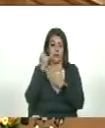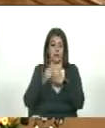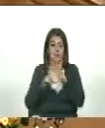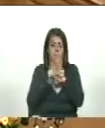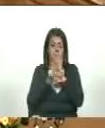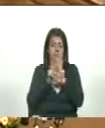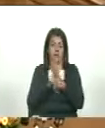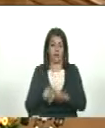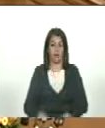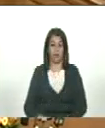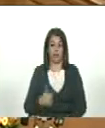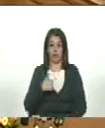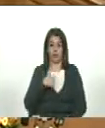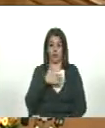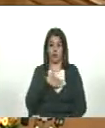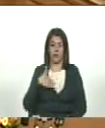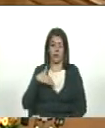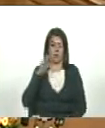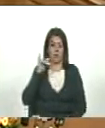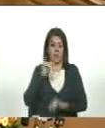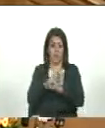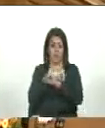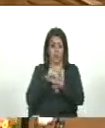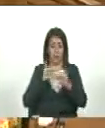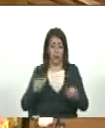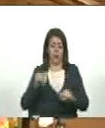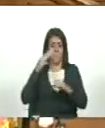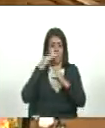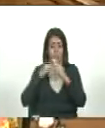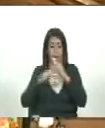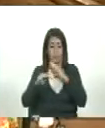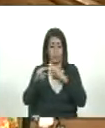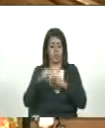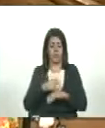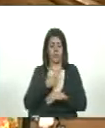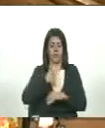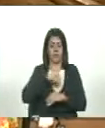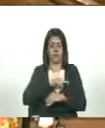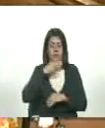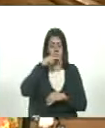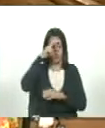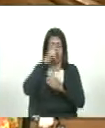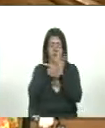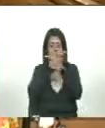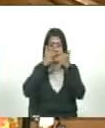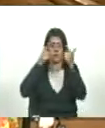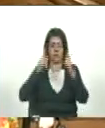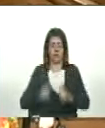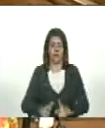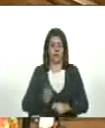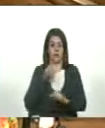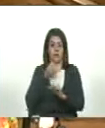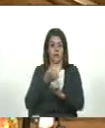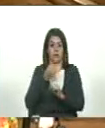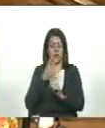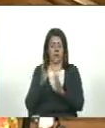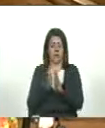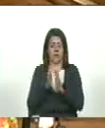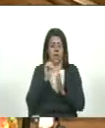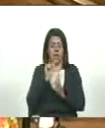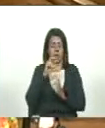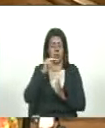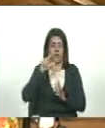de ley. Y yo quería despedirme con un mensaje de nuestro padre libertador en el discurso de